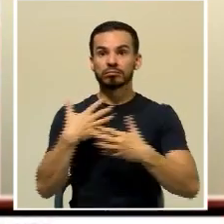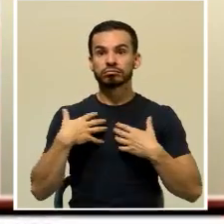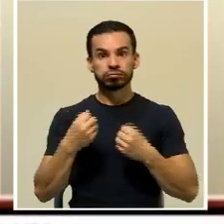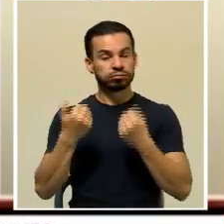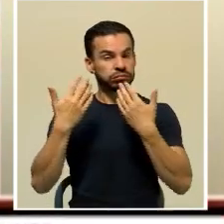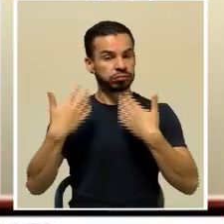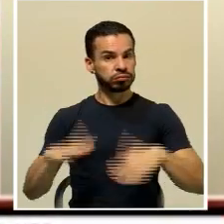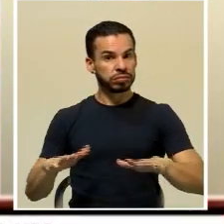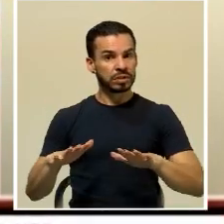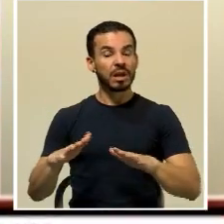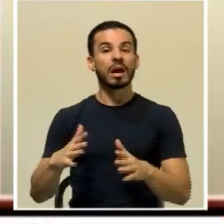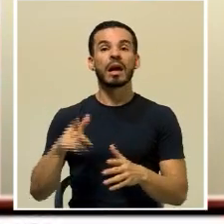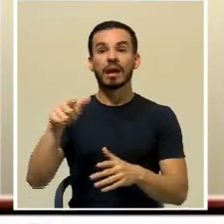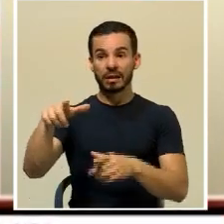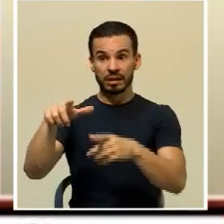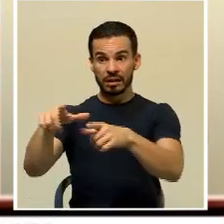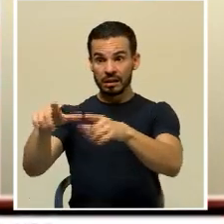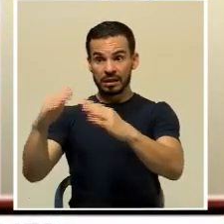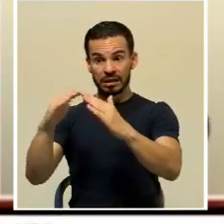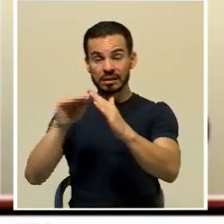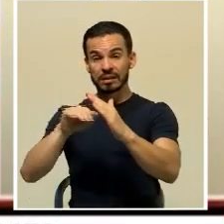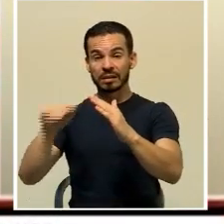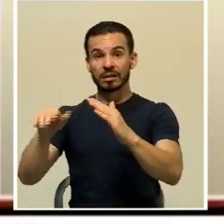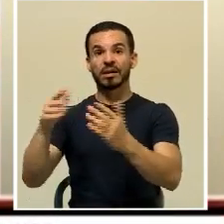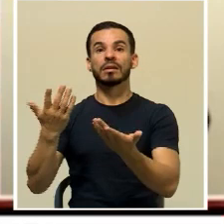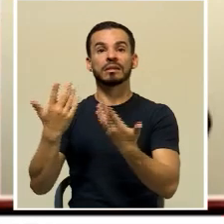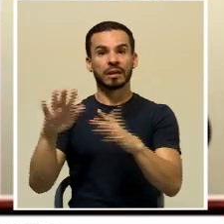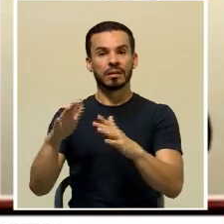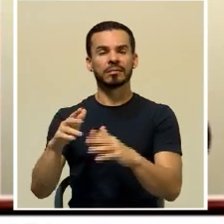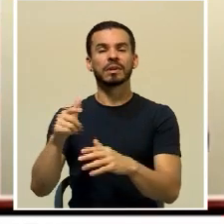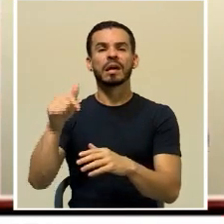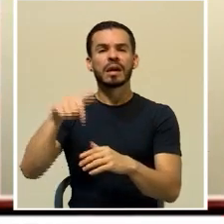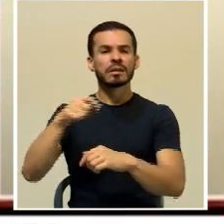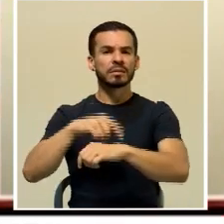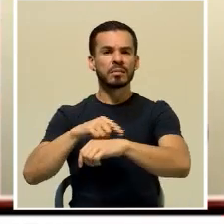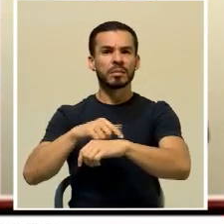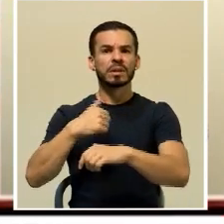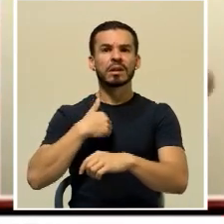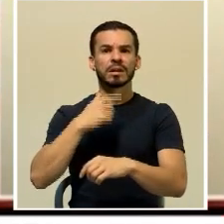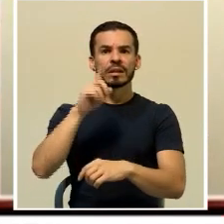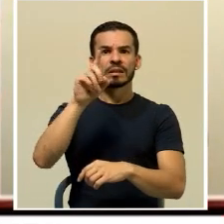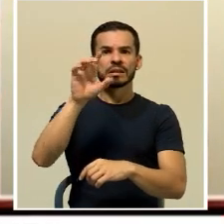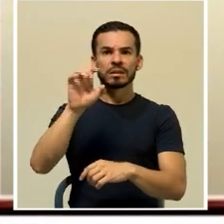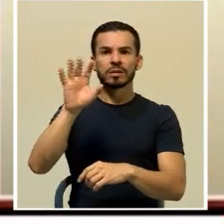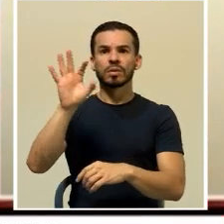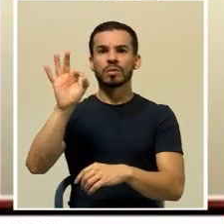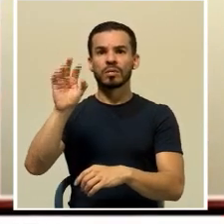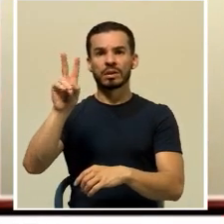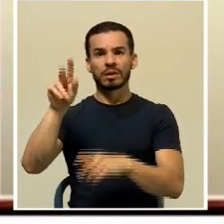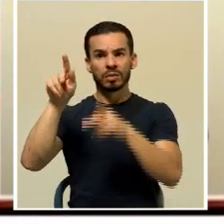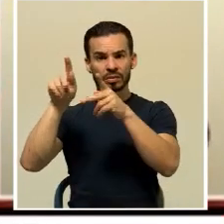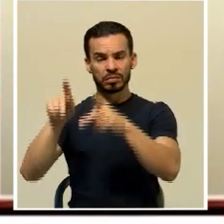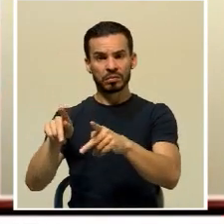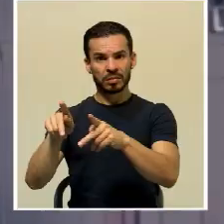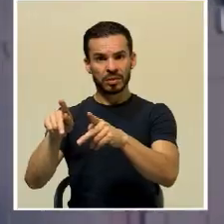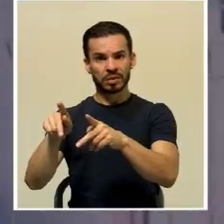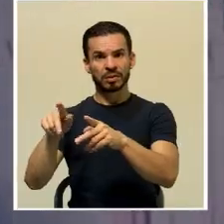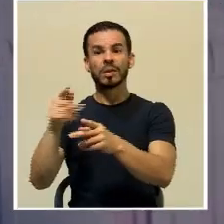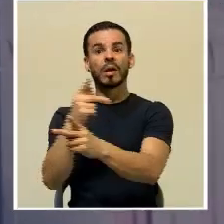alta en estos centros de atención de casos positivos. Tenemos en este momento 192 personas que están